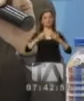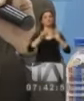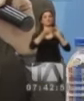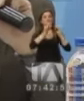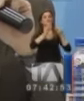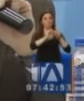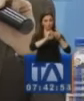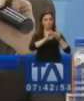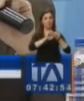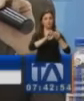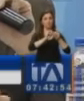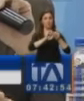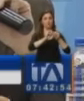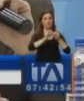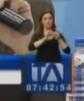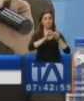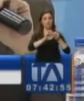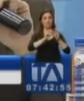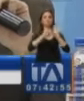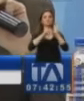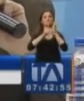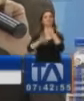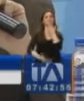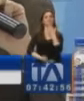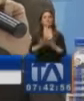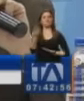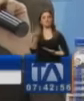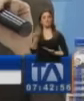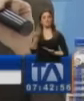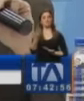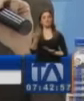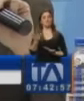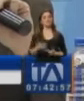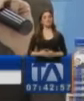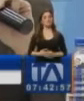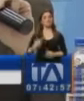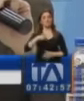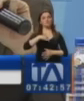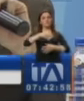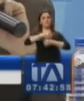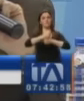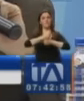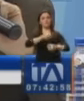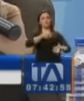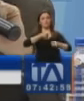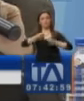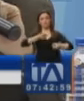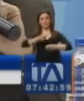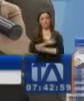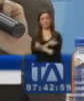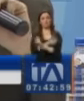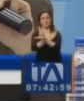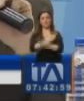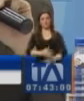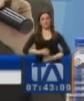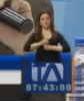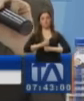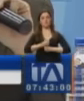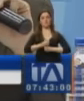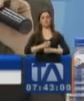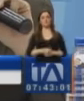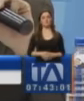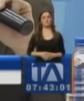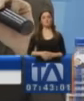la numeración. Eso nos facilita a nosotros poder realizar las operaciones de prevención de seguridad y de